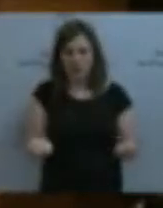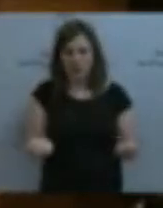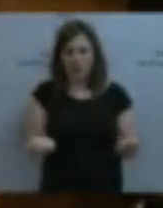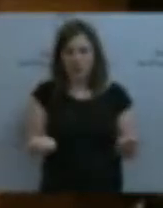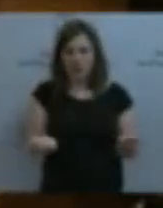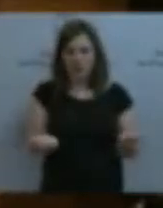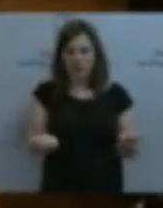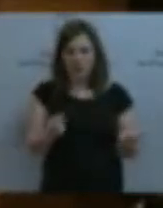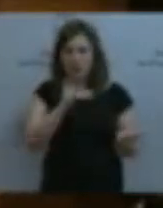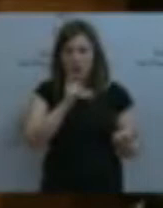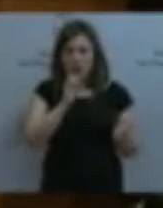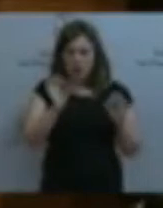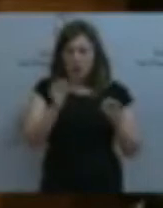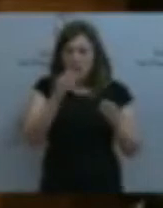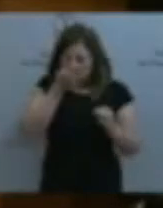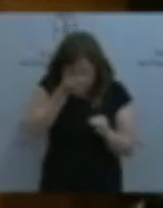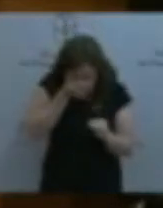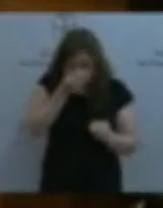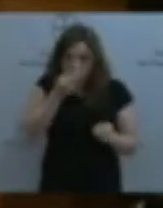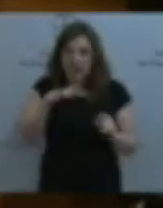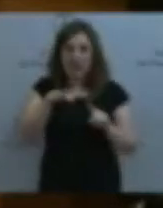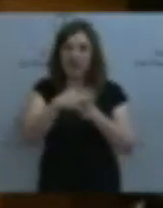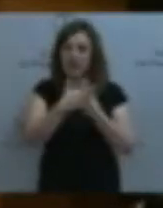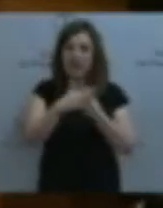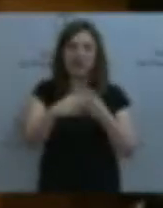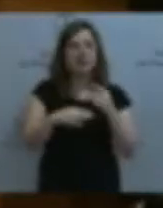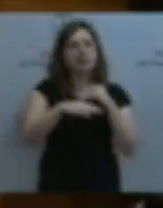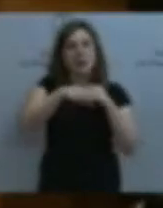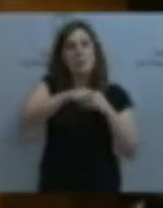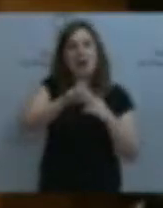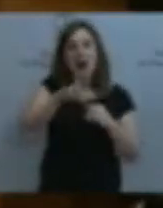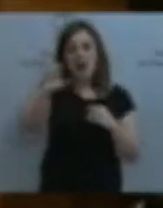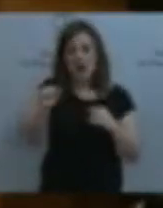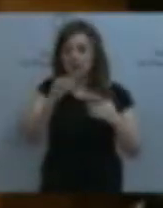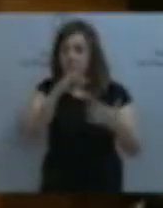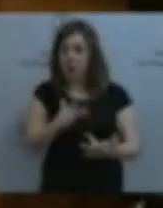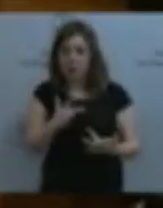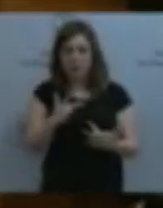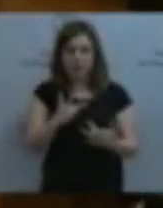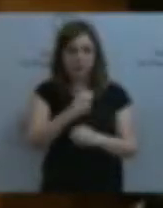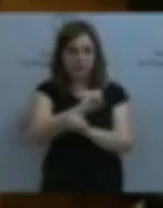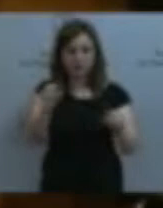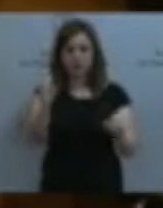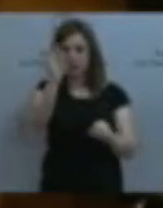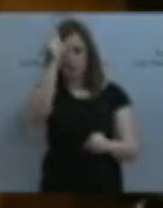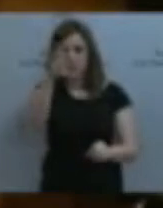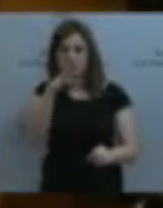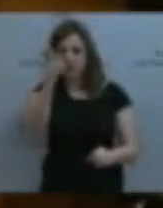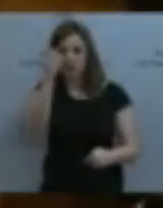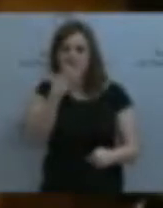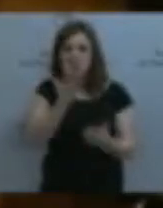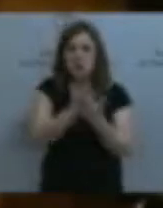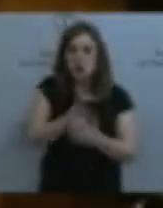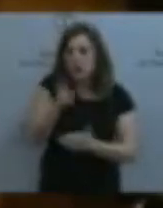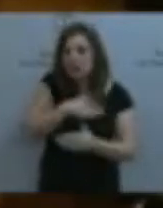posible que después de lo sucedido con el caso Marea, a estas alturas a nadie le llamase la atención? No sé si es porque querían repetir curso y